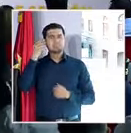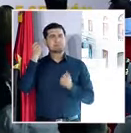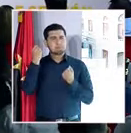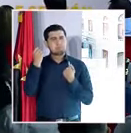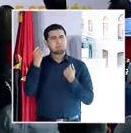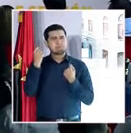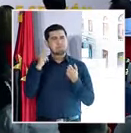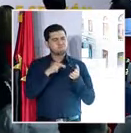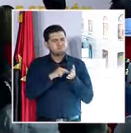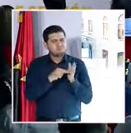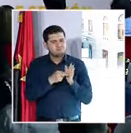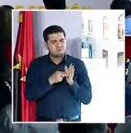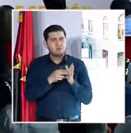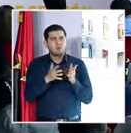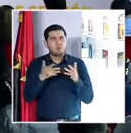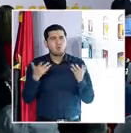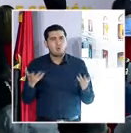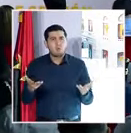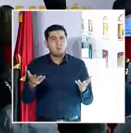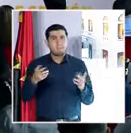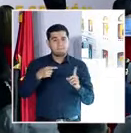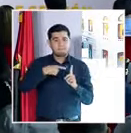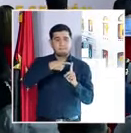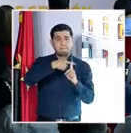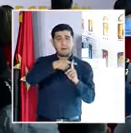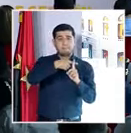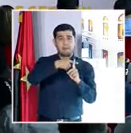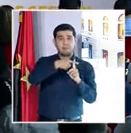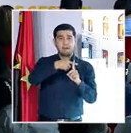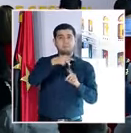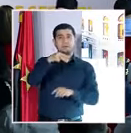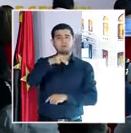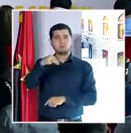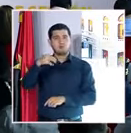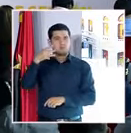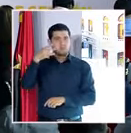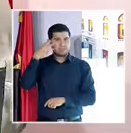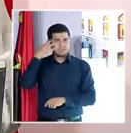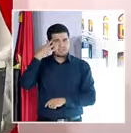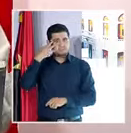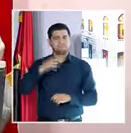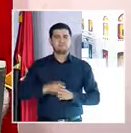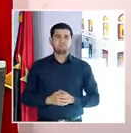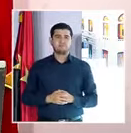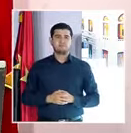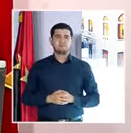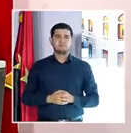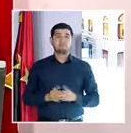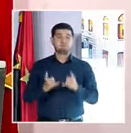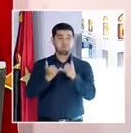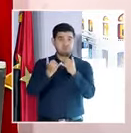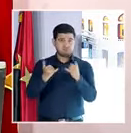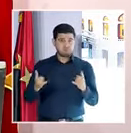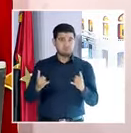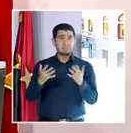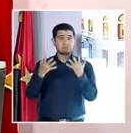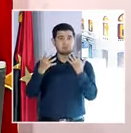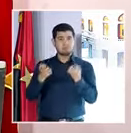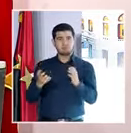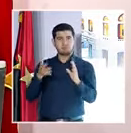tener mejores oportunidades para los norte santandereanos. Para finalizar,